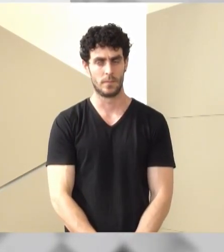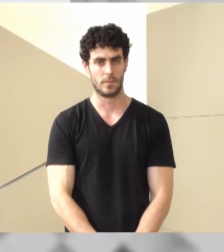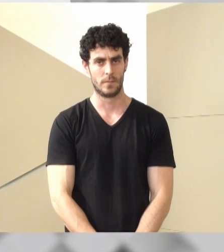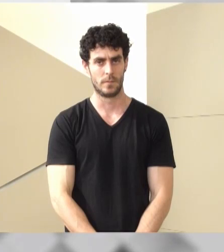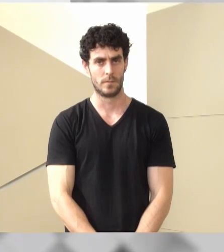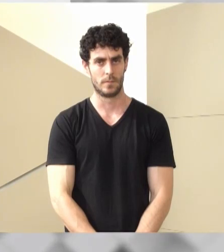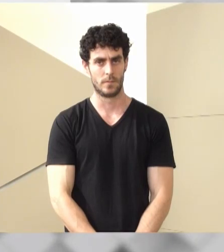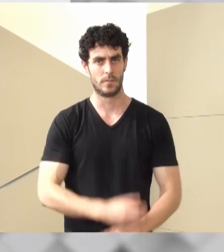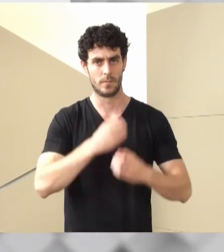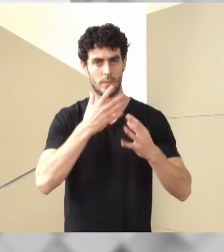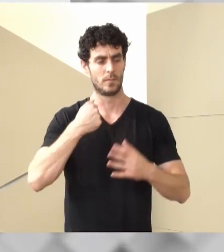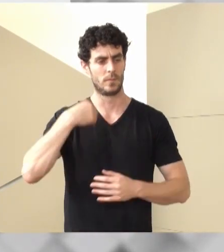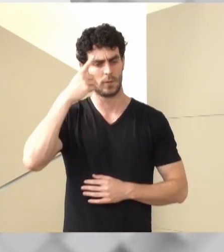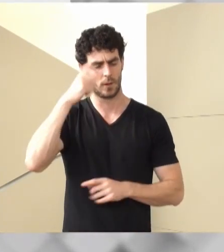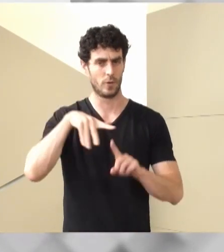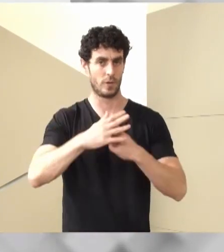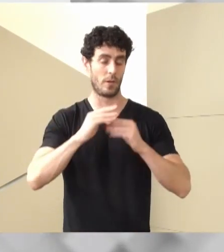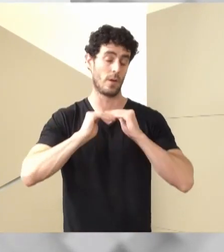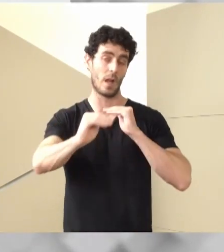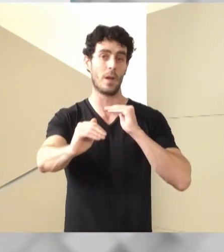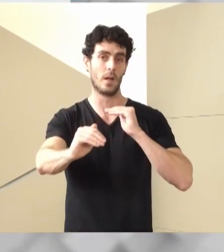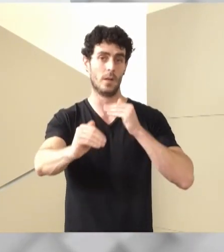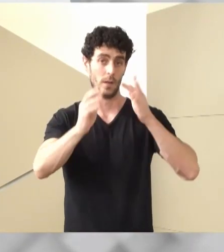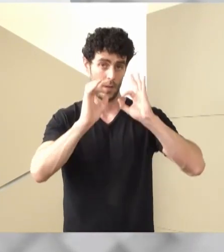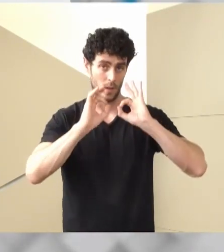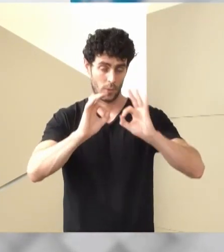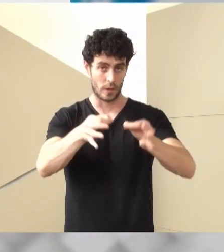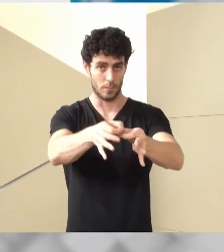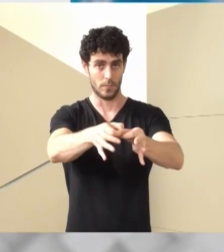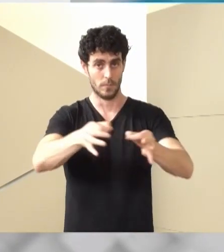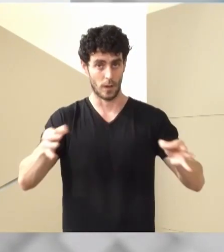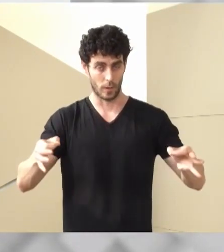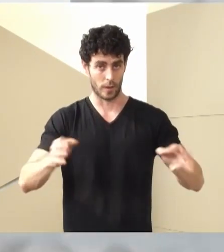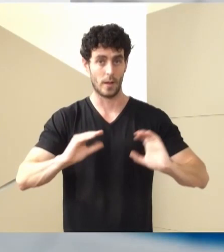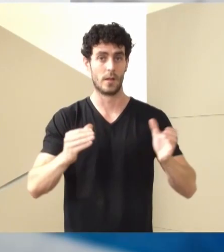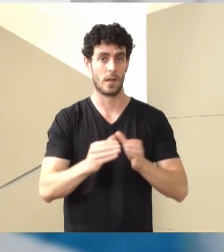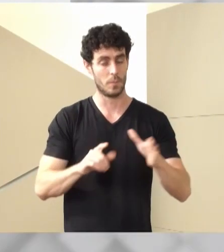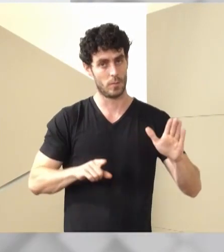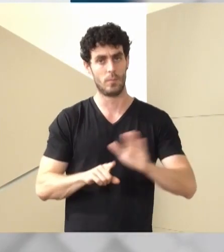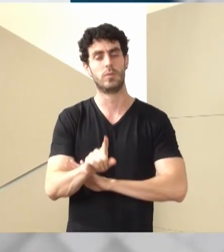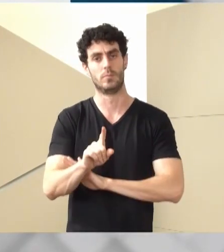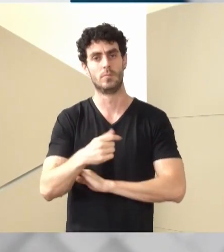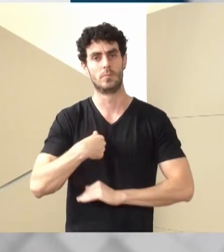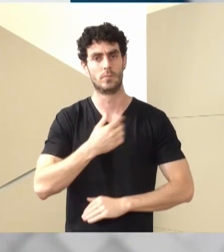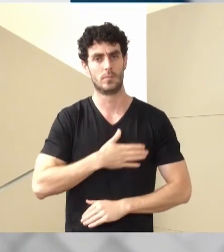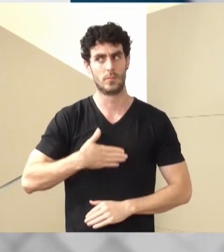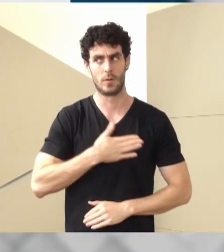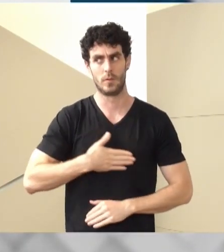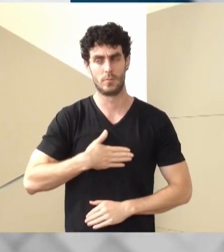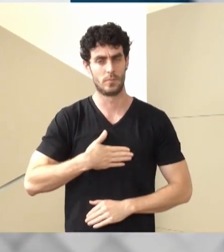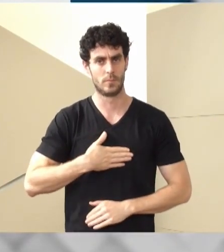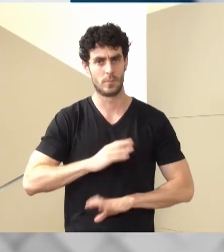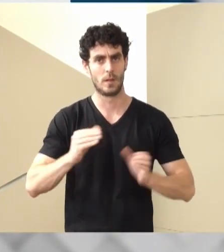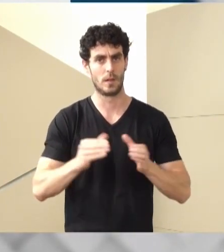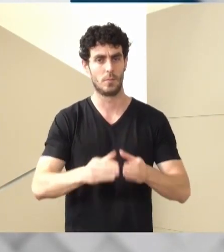Pues bueno, nos vamos, yo creo que estamos en una situación estable, justa, correcta y que el equipo ha crecido, que es lo que me quedo yo, con un equipo que crece, que